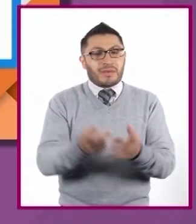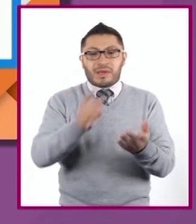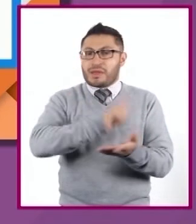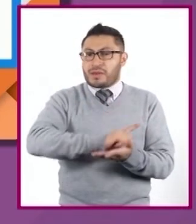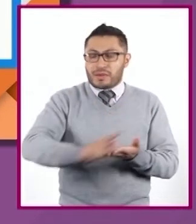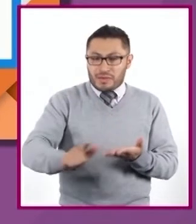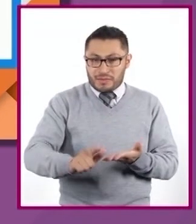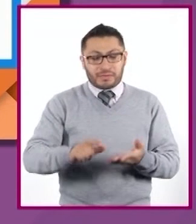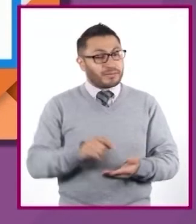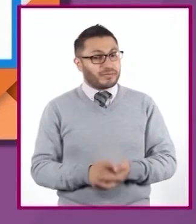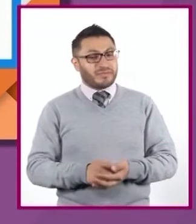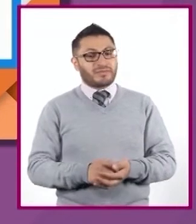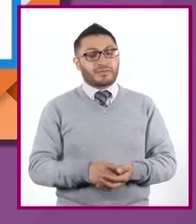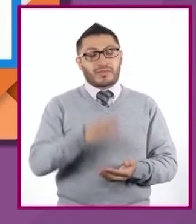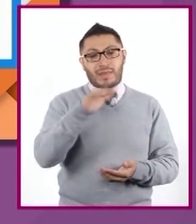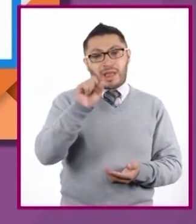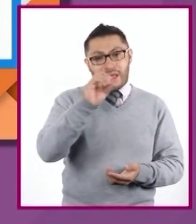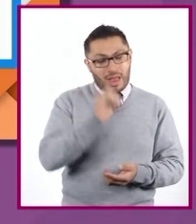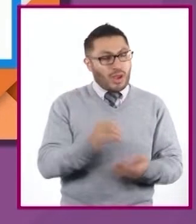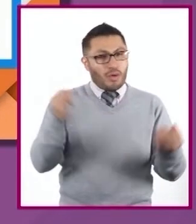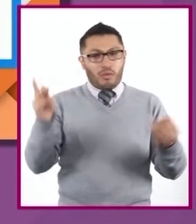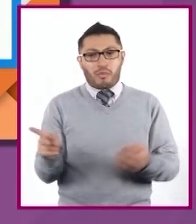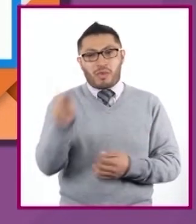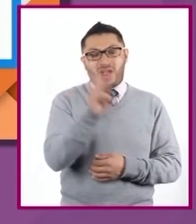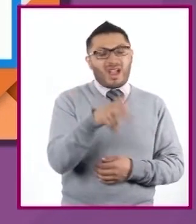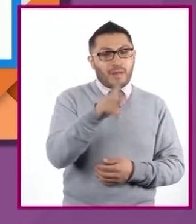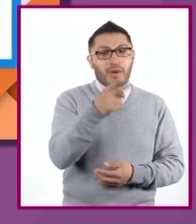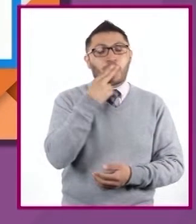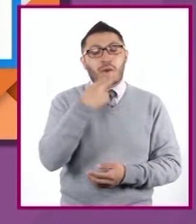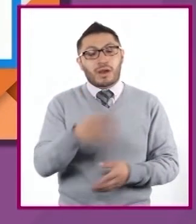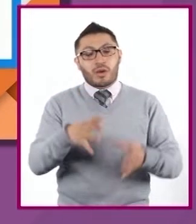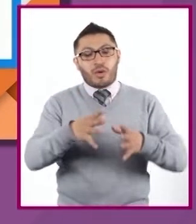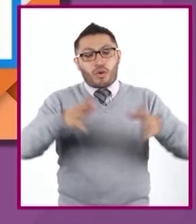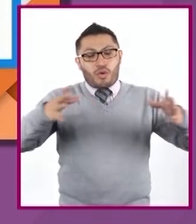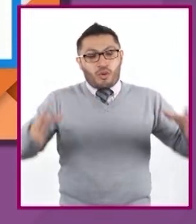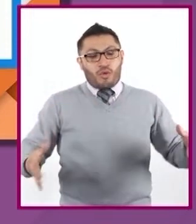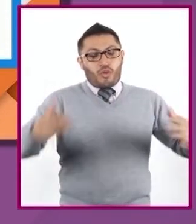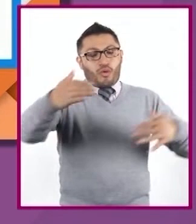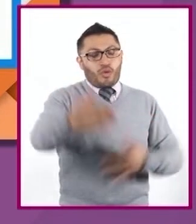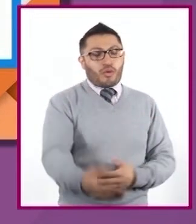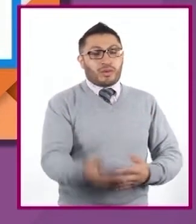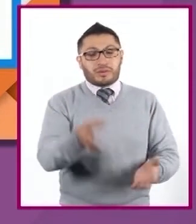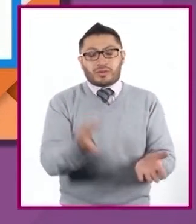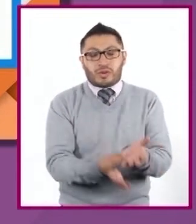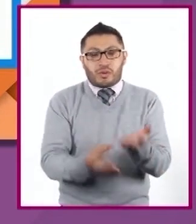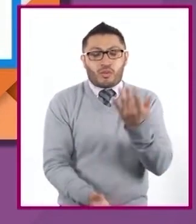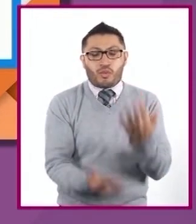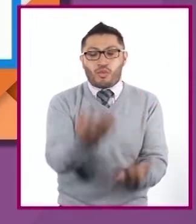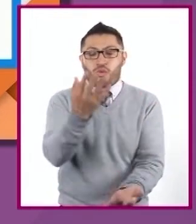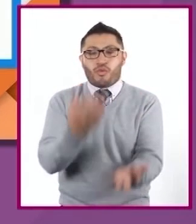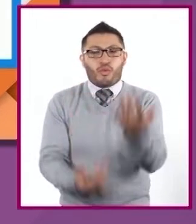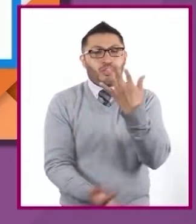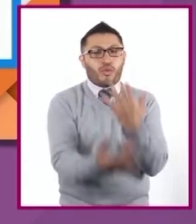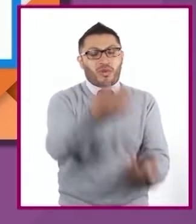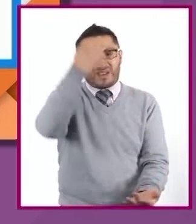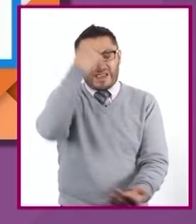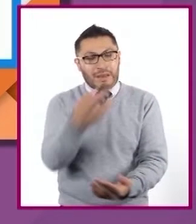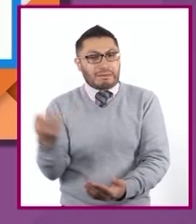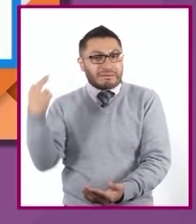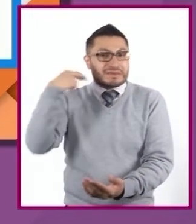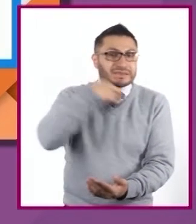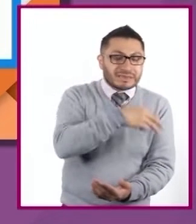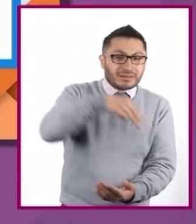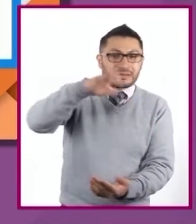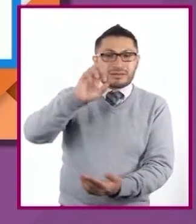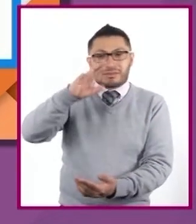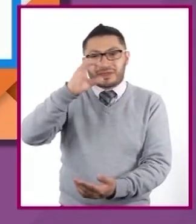El método de cazo es similar, solo que se utilizaban grandes cazos o calderos de cobre que se calentaban para apresurar la incorporación